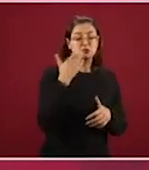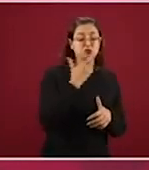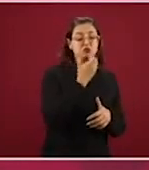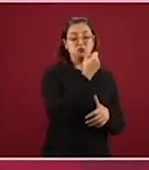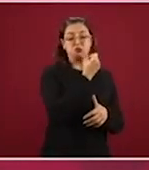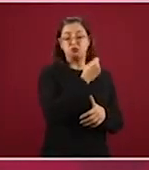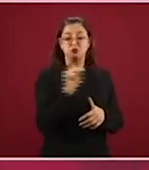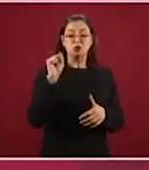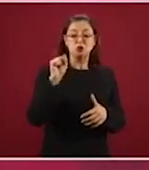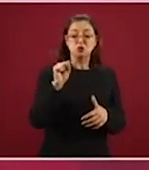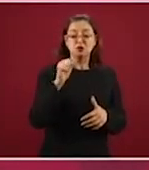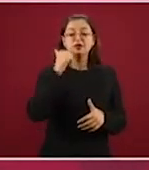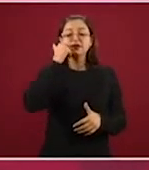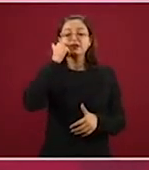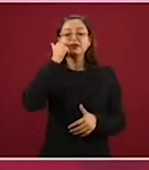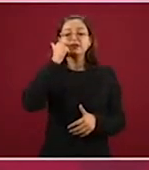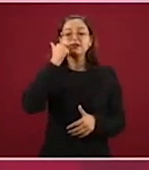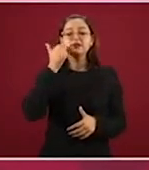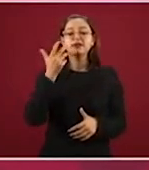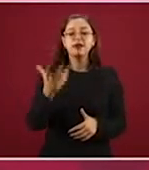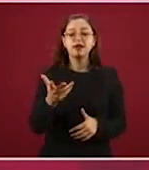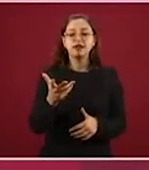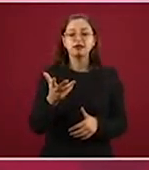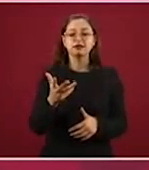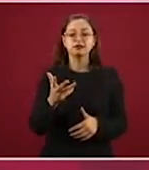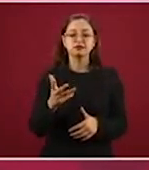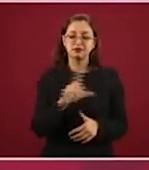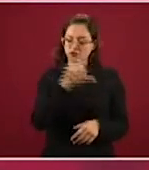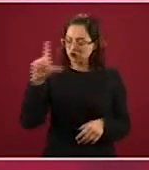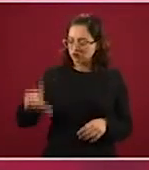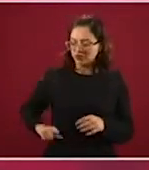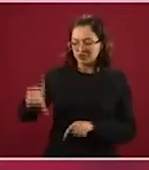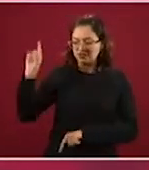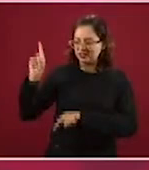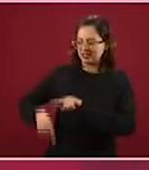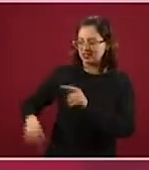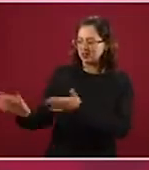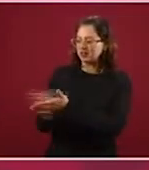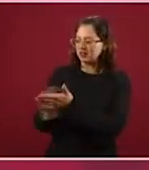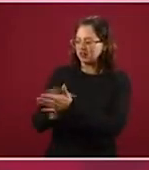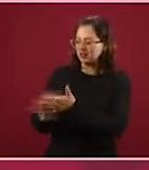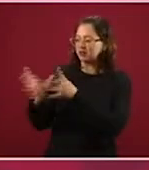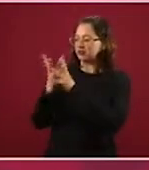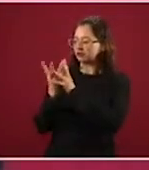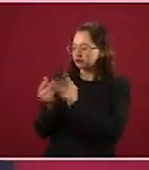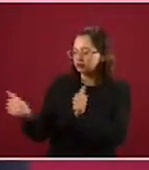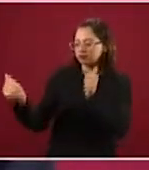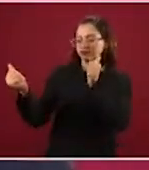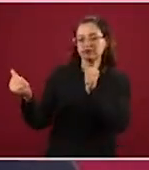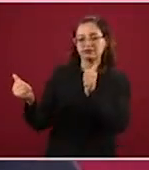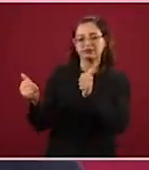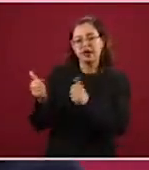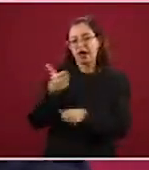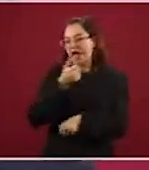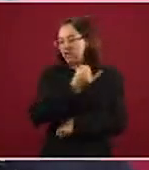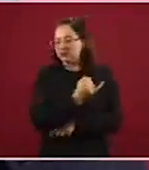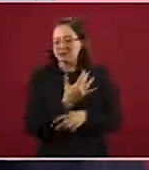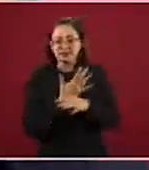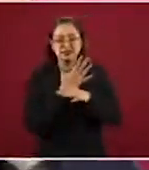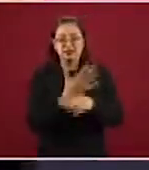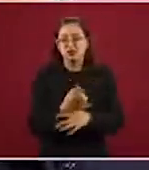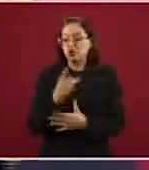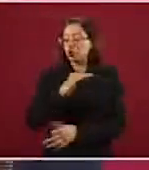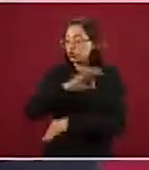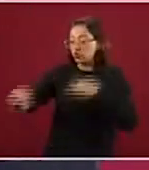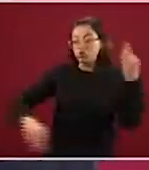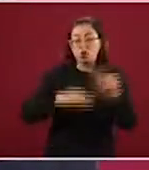quisieran que desapareciera el estado que se diluyera el estado que todo quedara